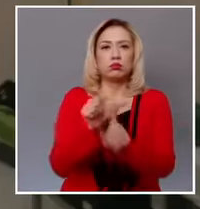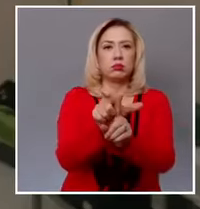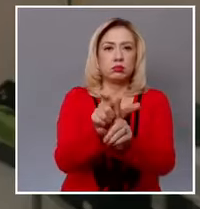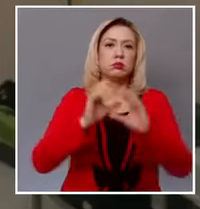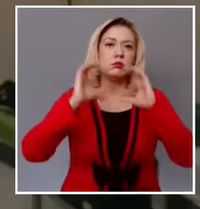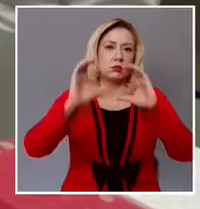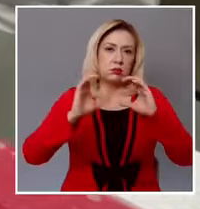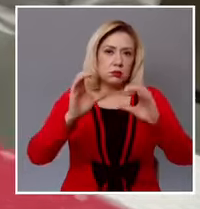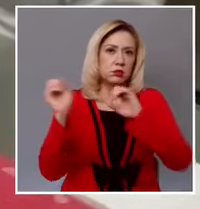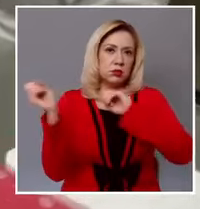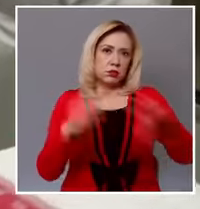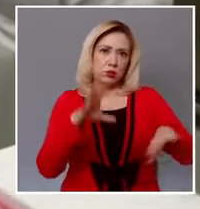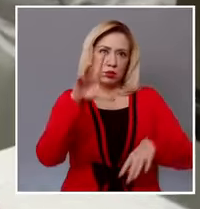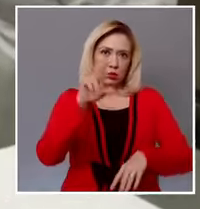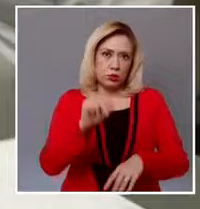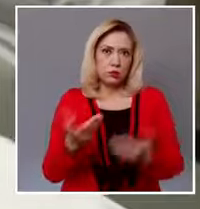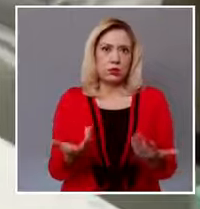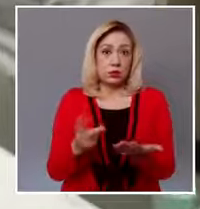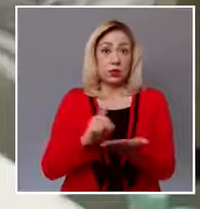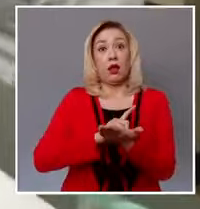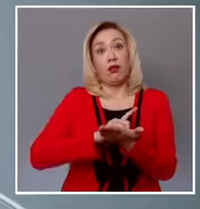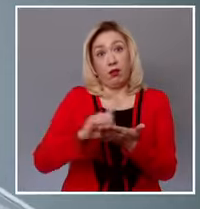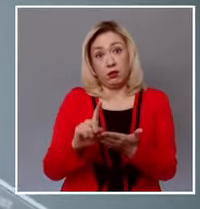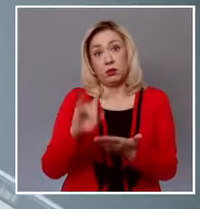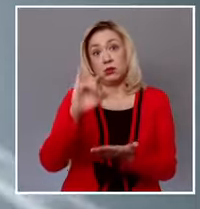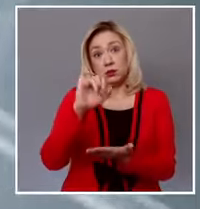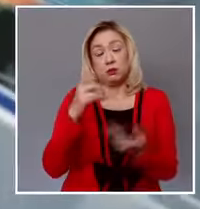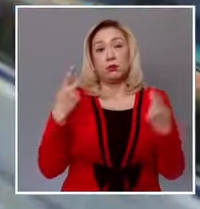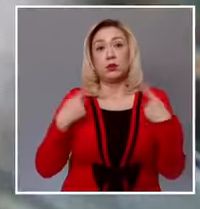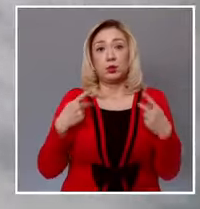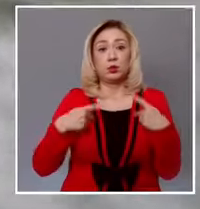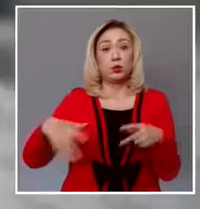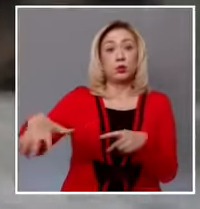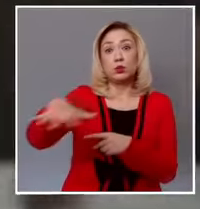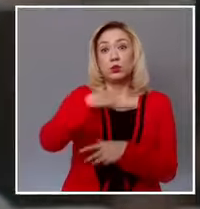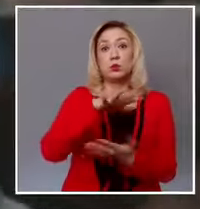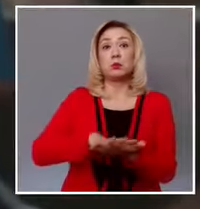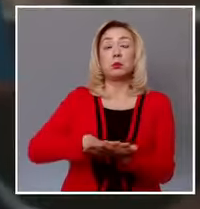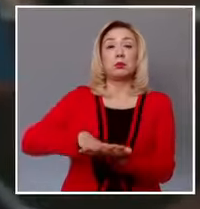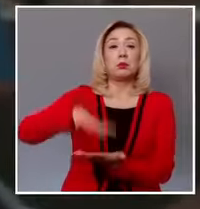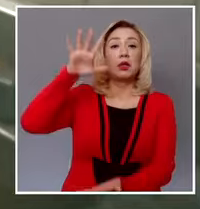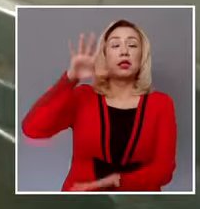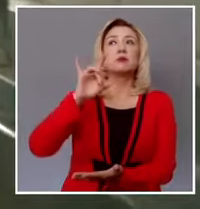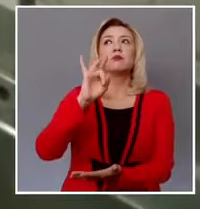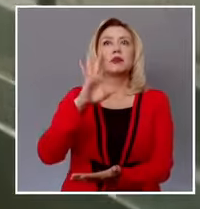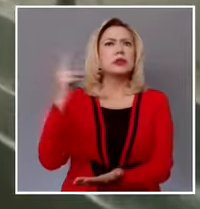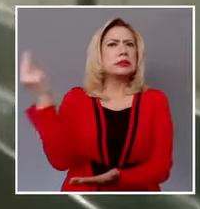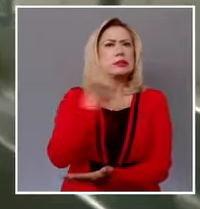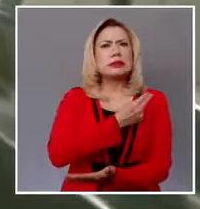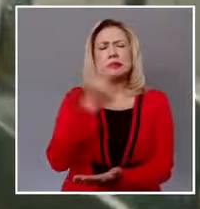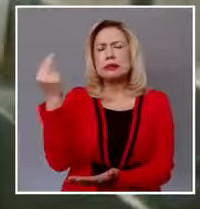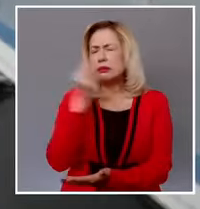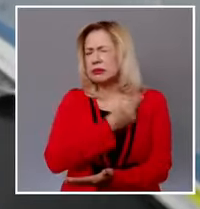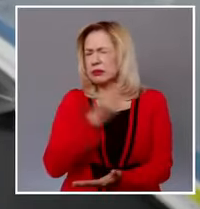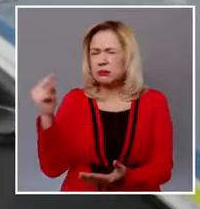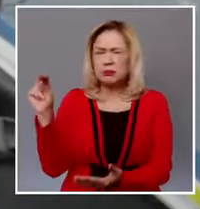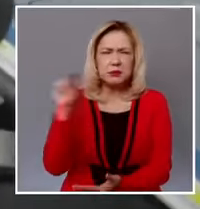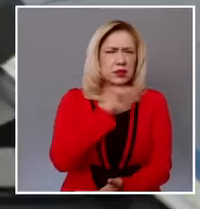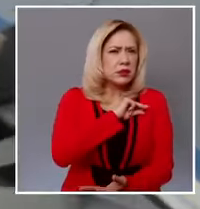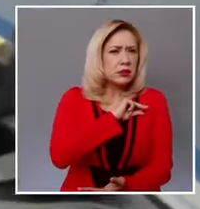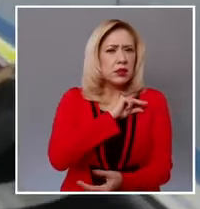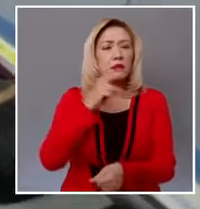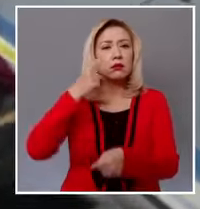al cuidado implica que todas las personas, principalmente aquellas que requieren de cuidados intensos o extensos y o especializados como